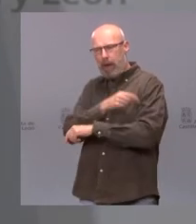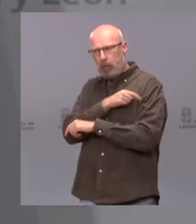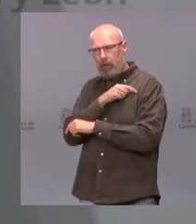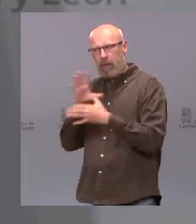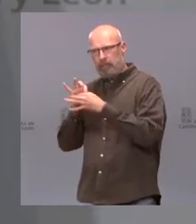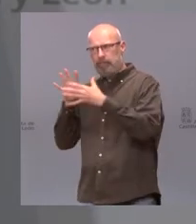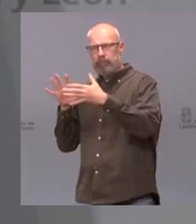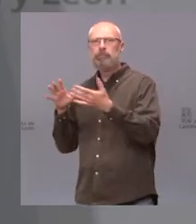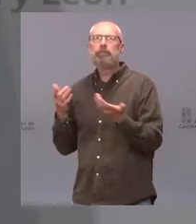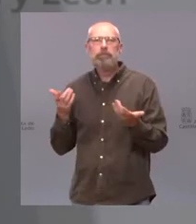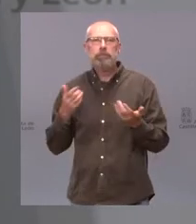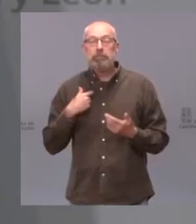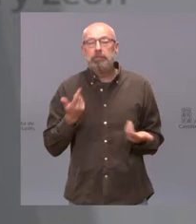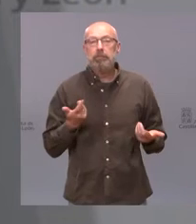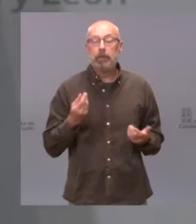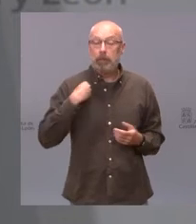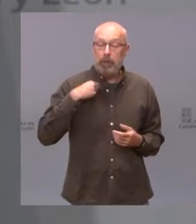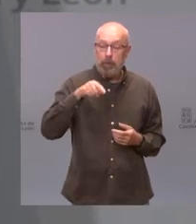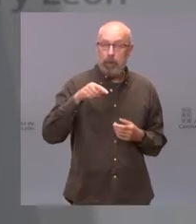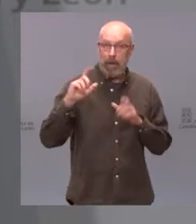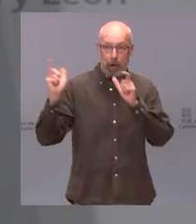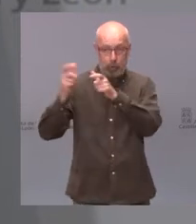durante toda la reunión del interterritorial,